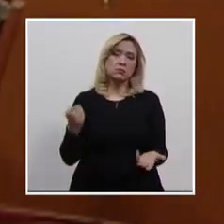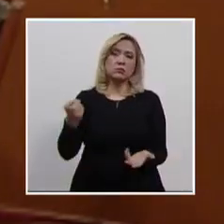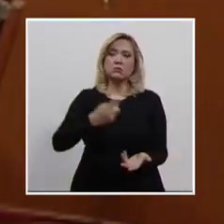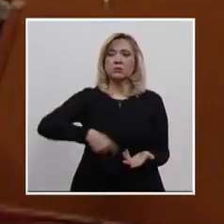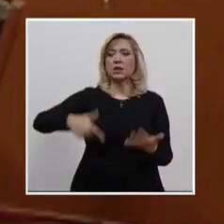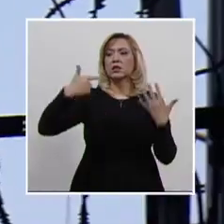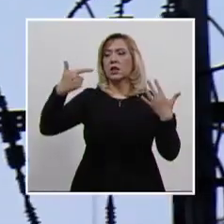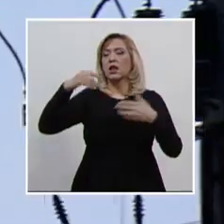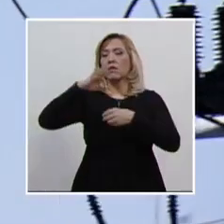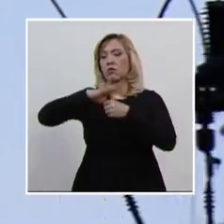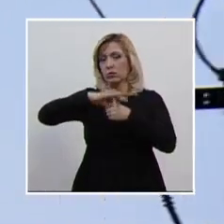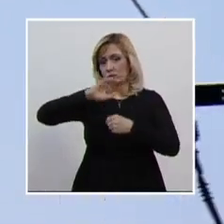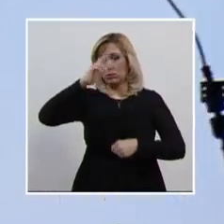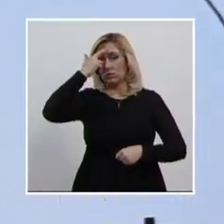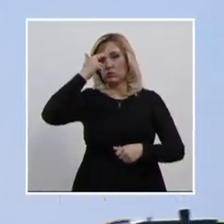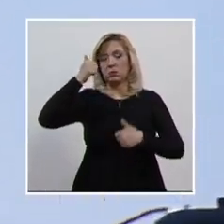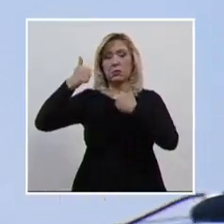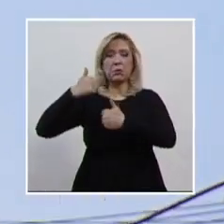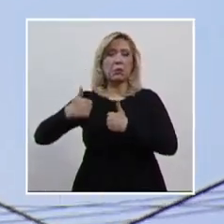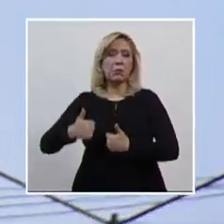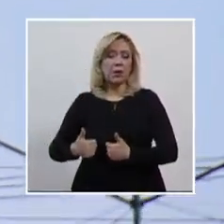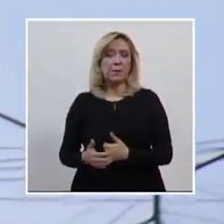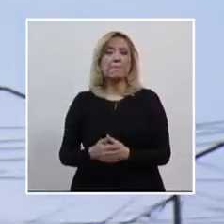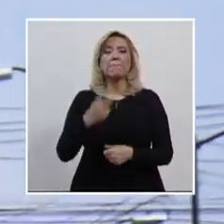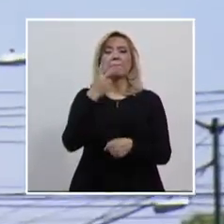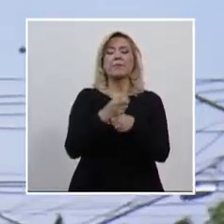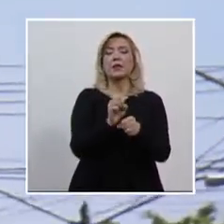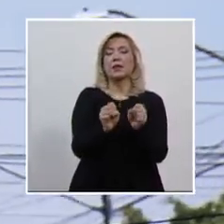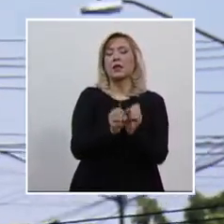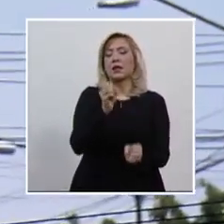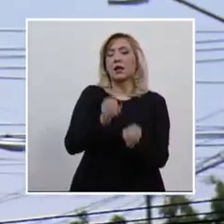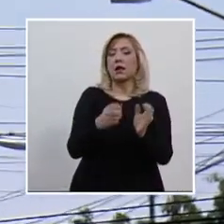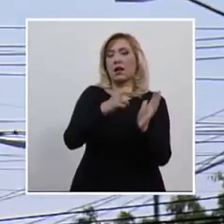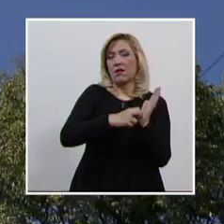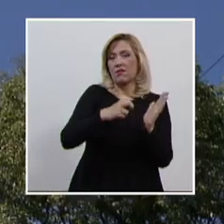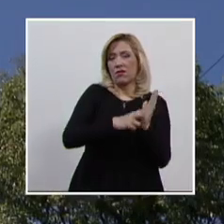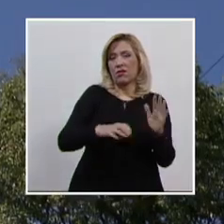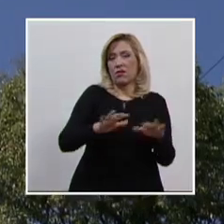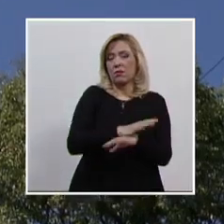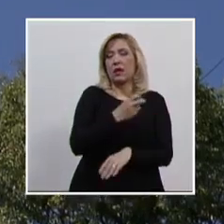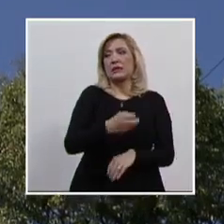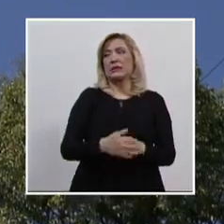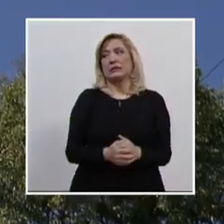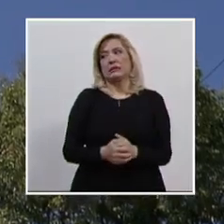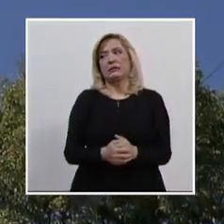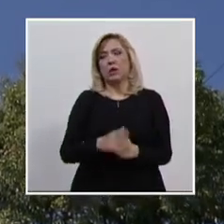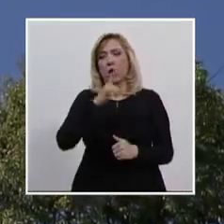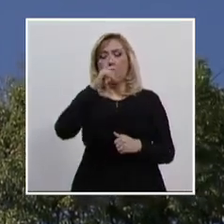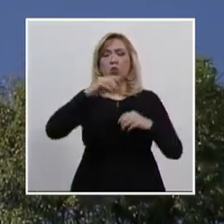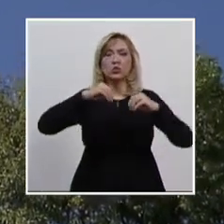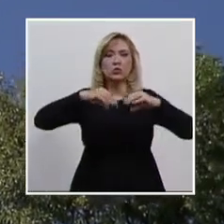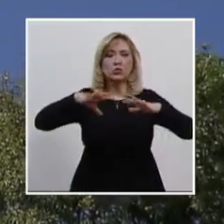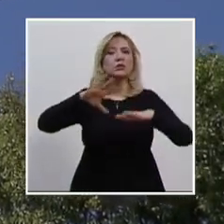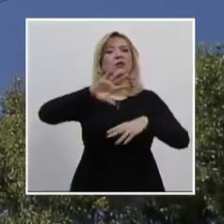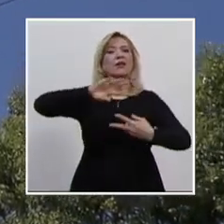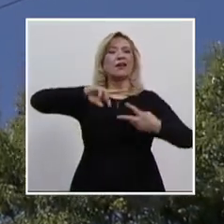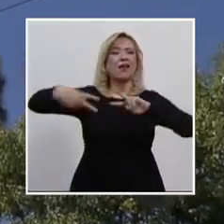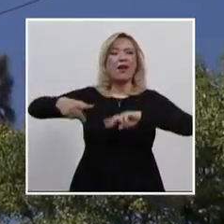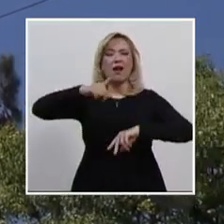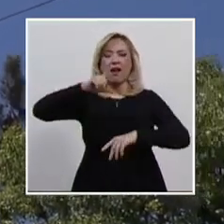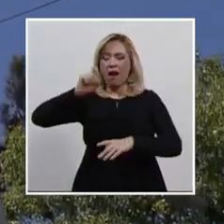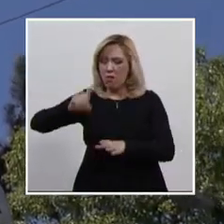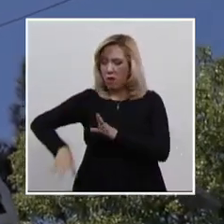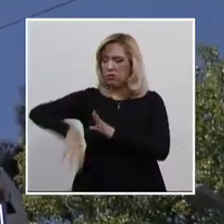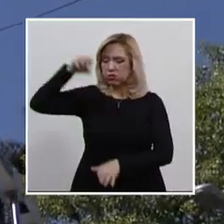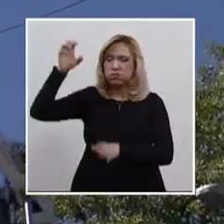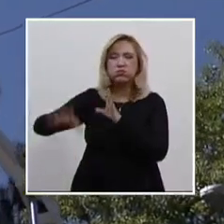7 votos. La segunda sala determinó que la reforma desincentiva la producción de energía limpia en contravención al imperativo